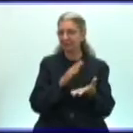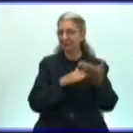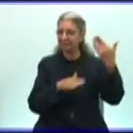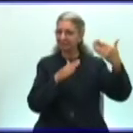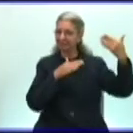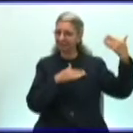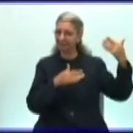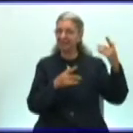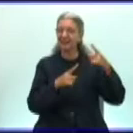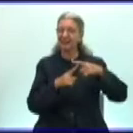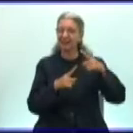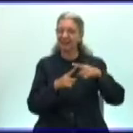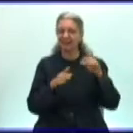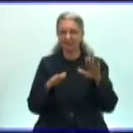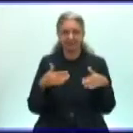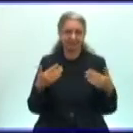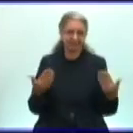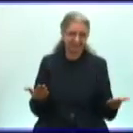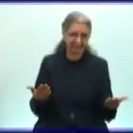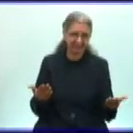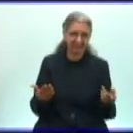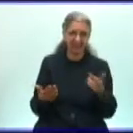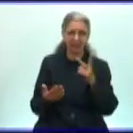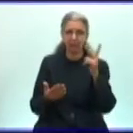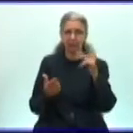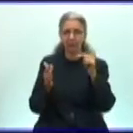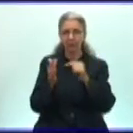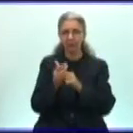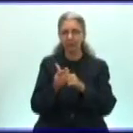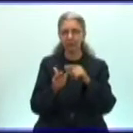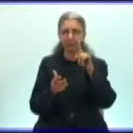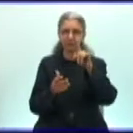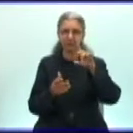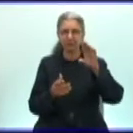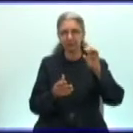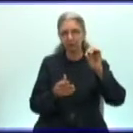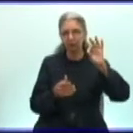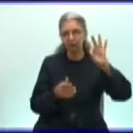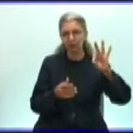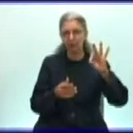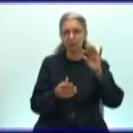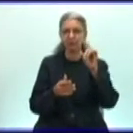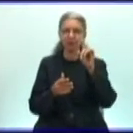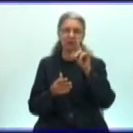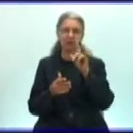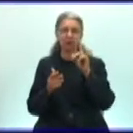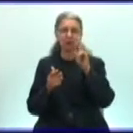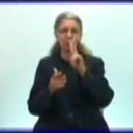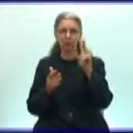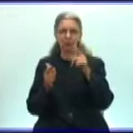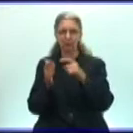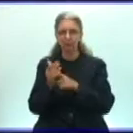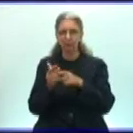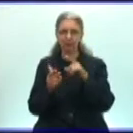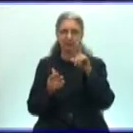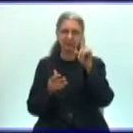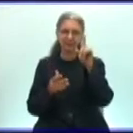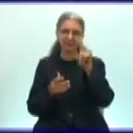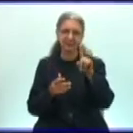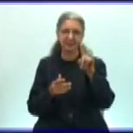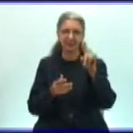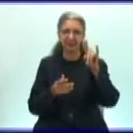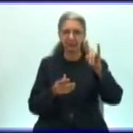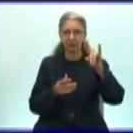propuesto de tarea la actividad 2.108, 2.109 y 110 de su libro de texto, a